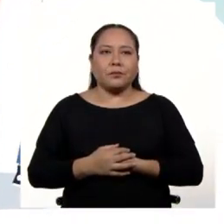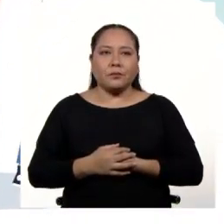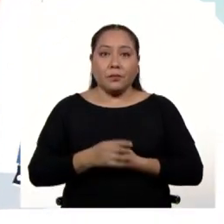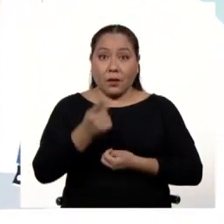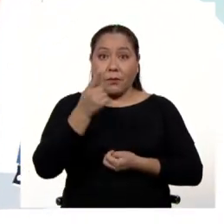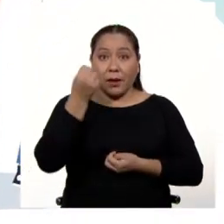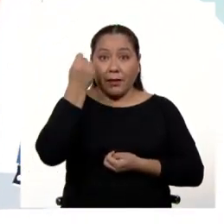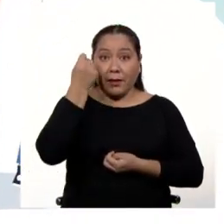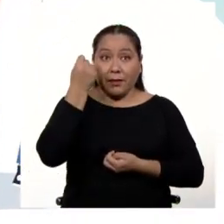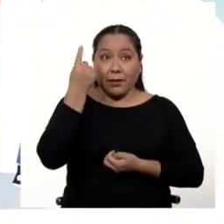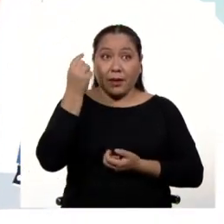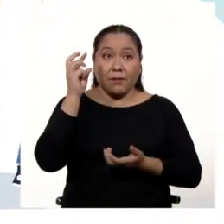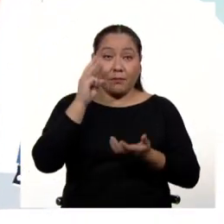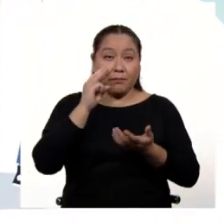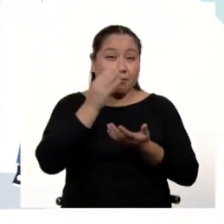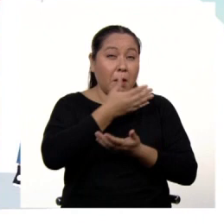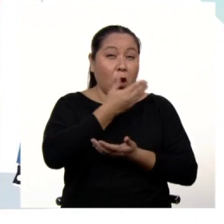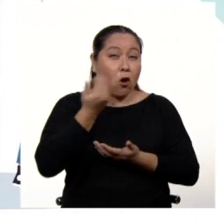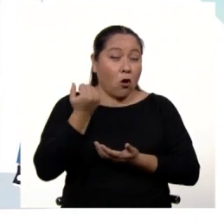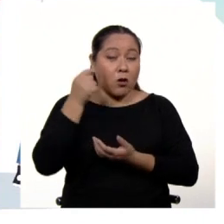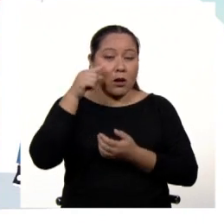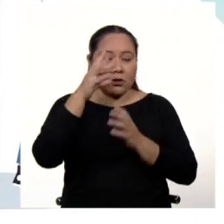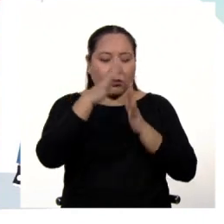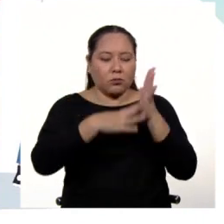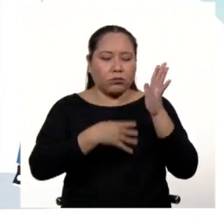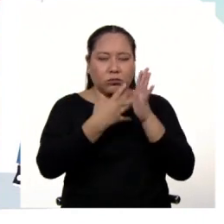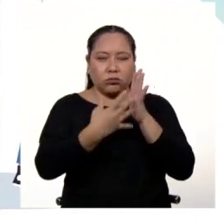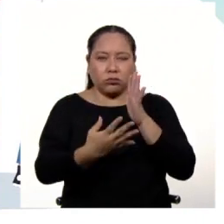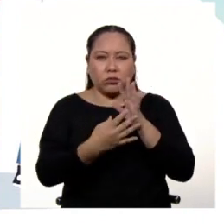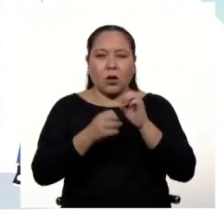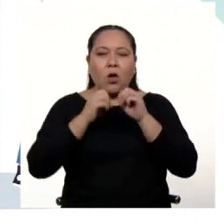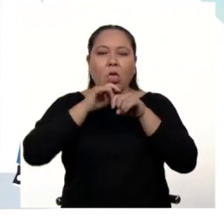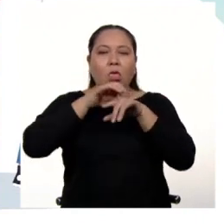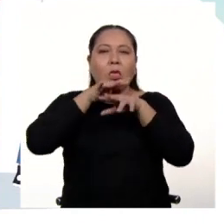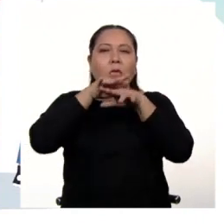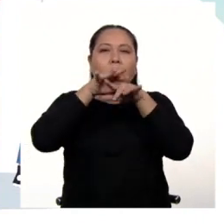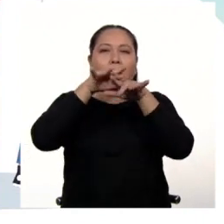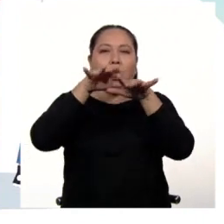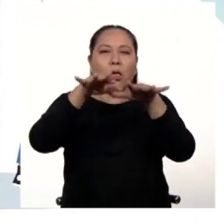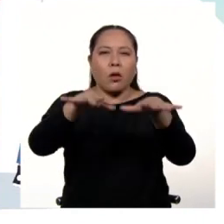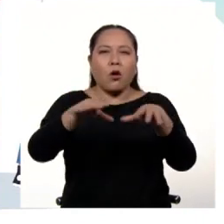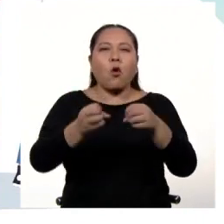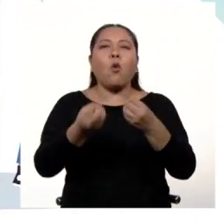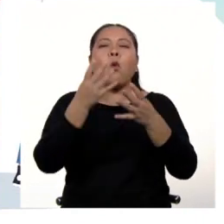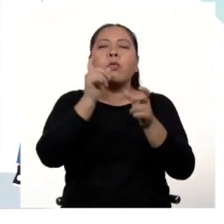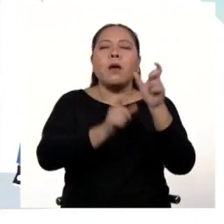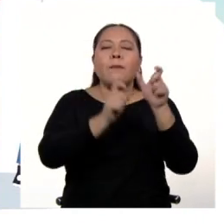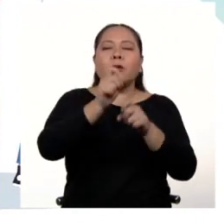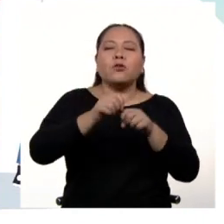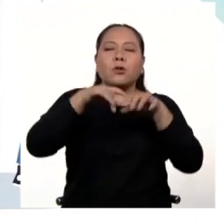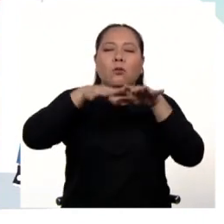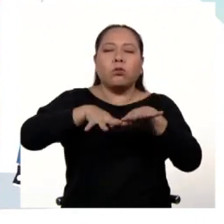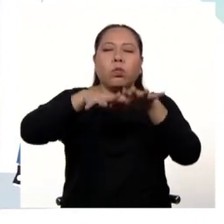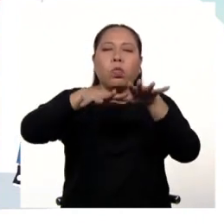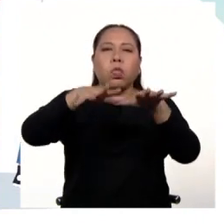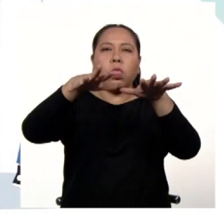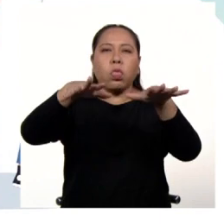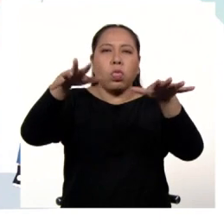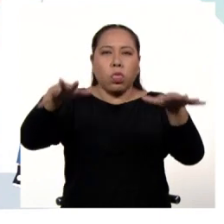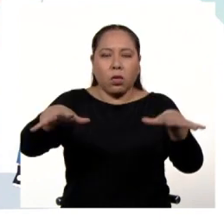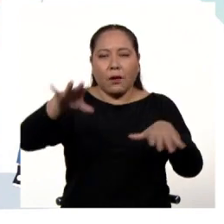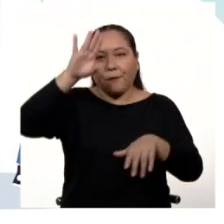Para comprender mejor el cálculo de intereses, la reproducción de las bacterias, el aumento del número de personas infectadas por